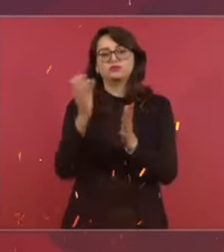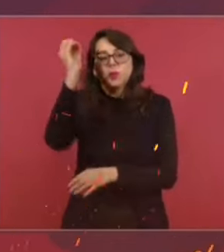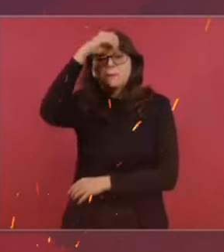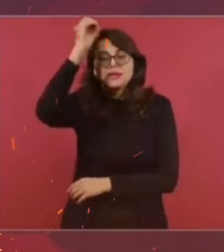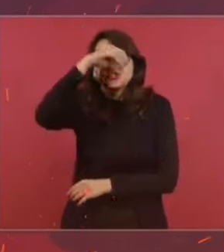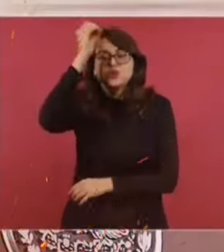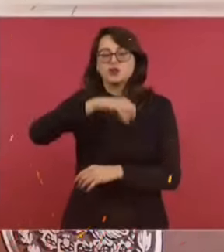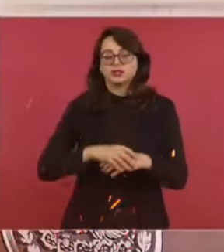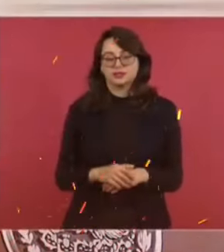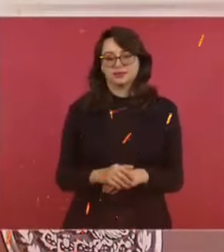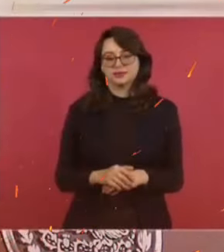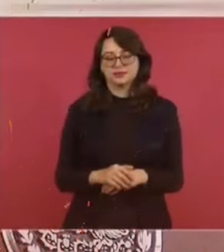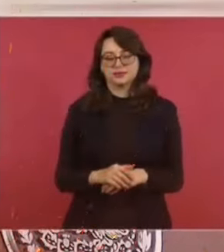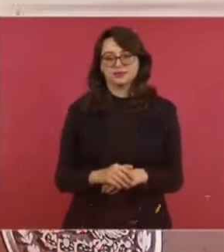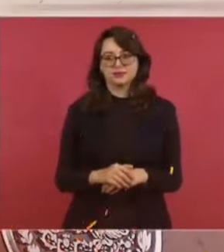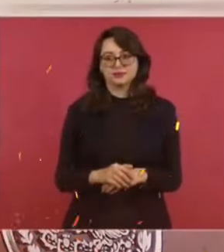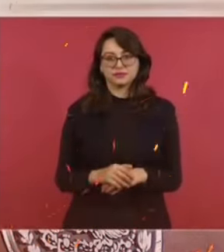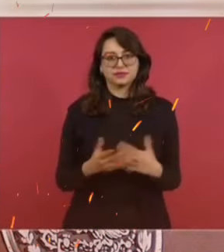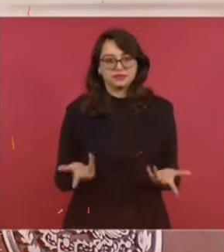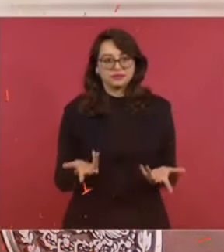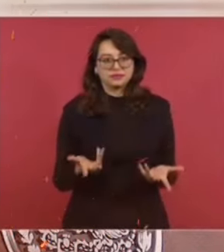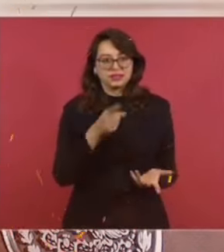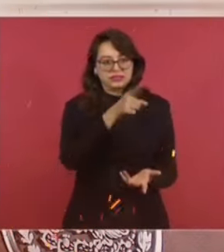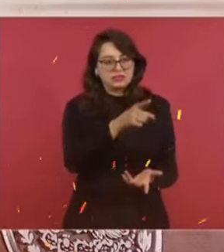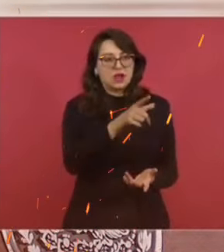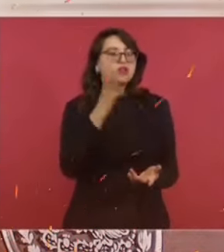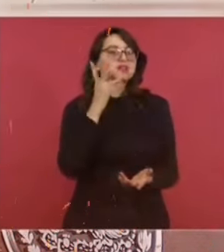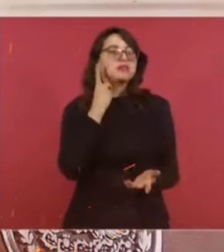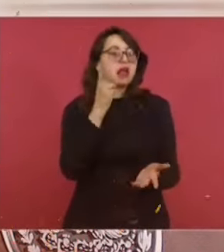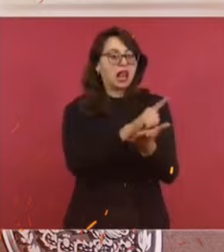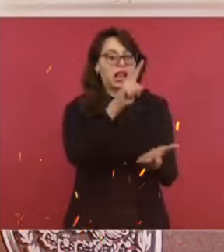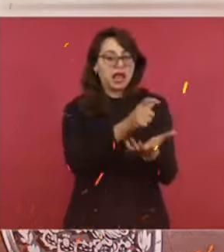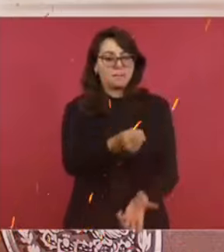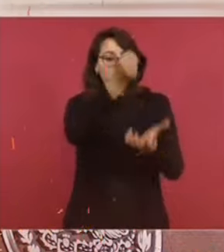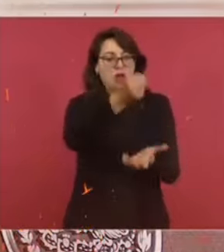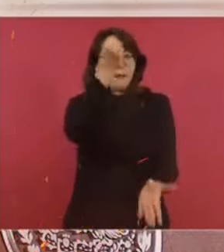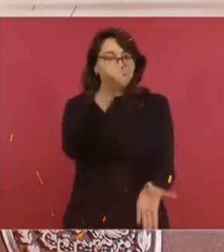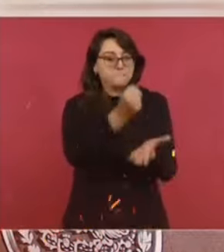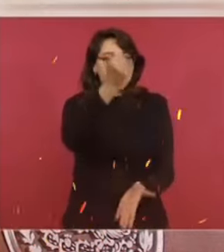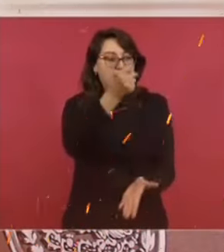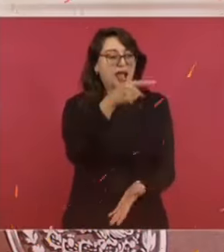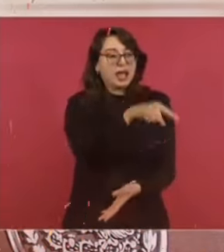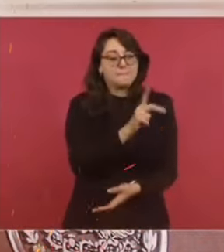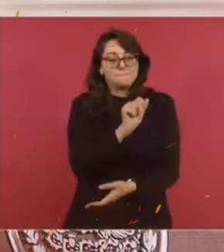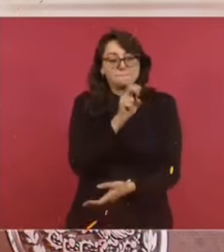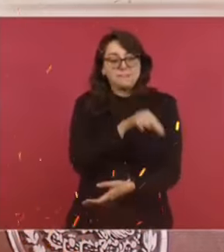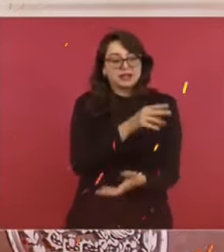opinión. Sí, con esa decisión que piensan tomar, no se rompe